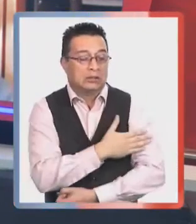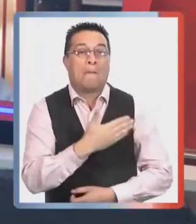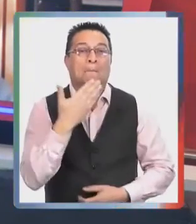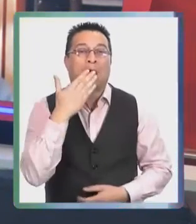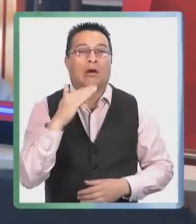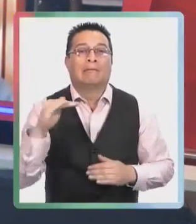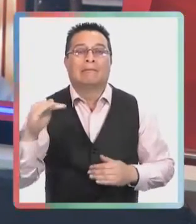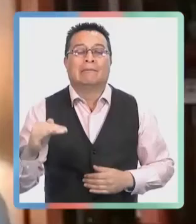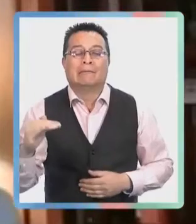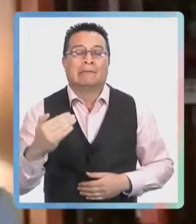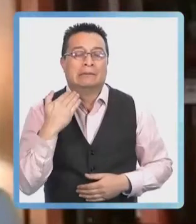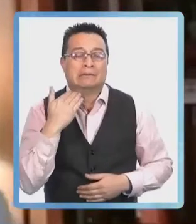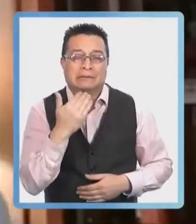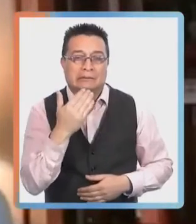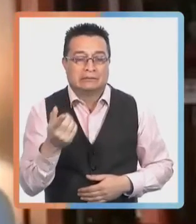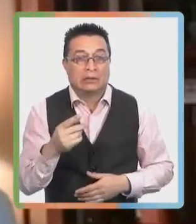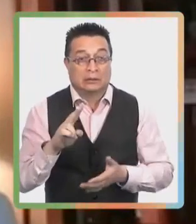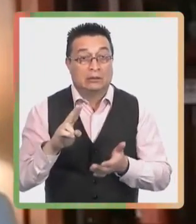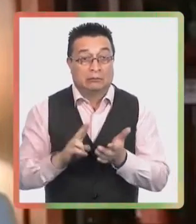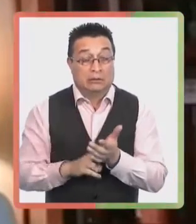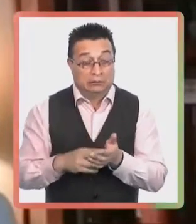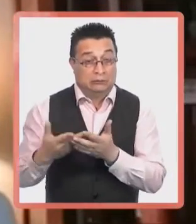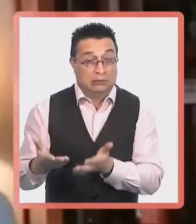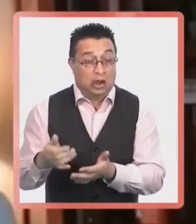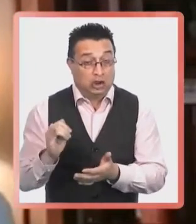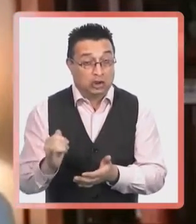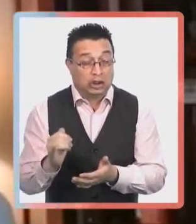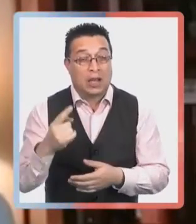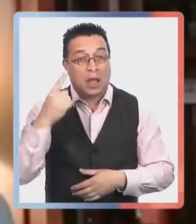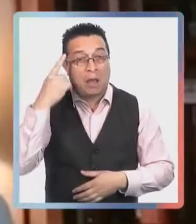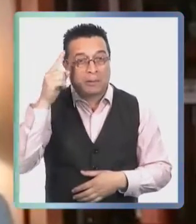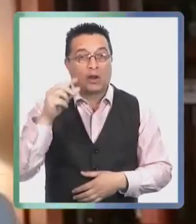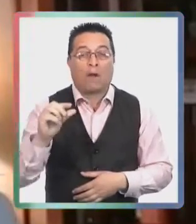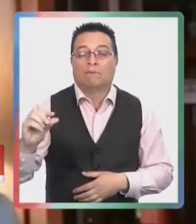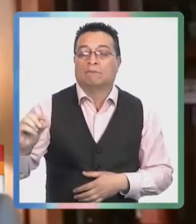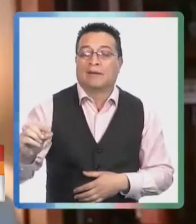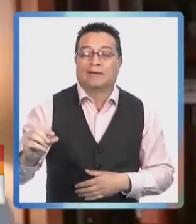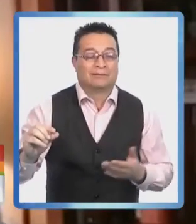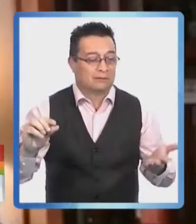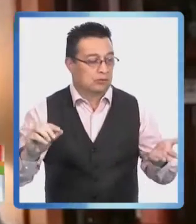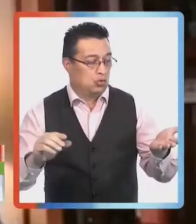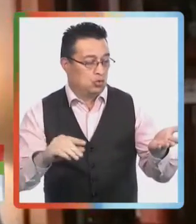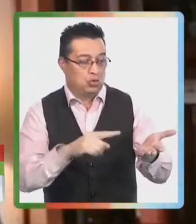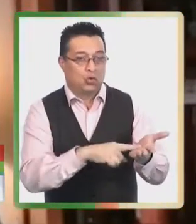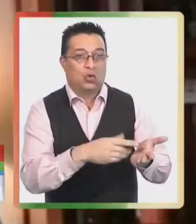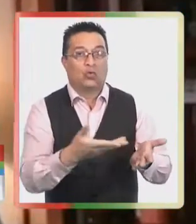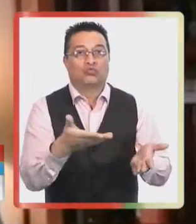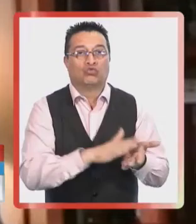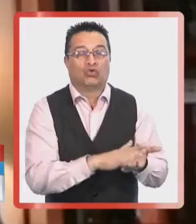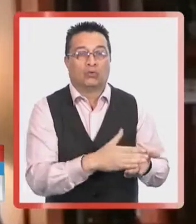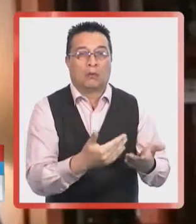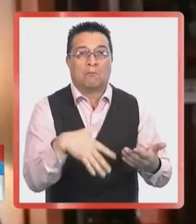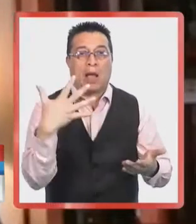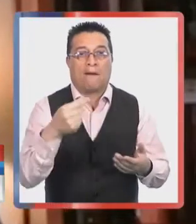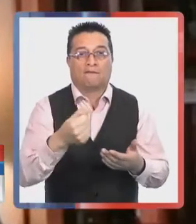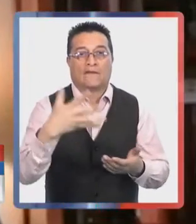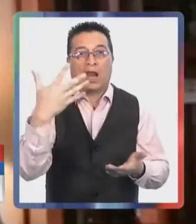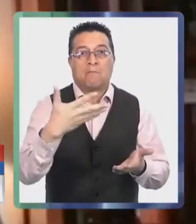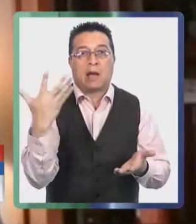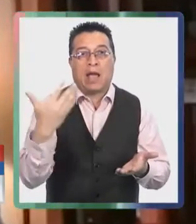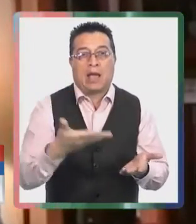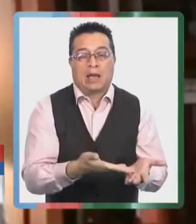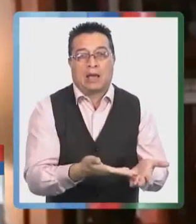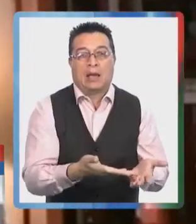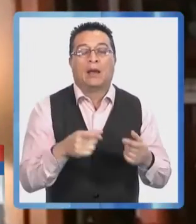molestias en el brazo, que son efectos adversos, es verdad, pero que no son para nada comparables con una pérdida de una